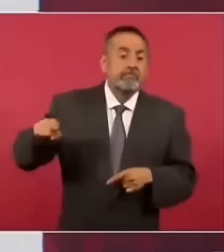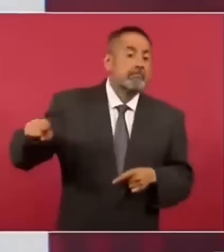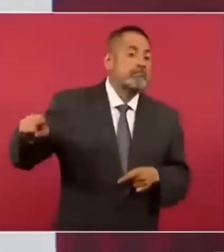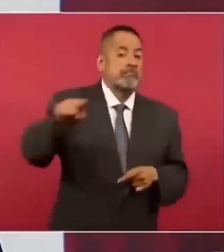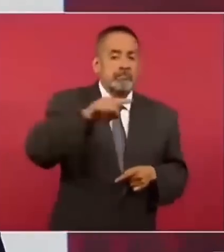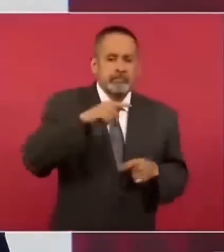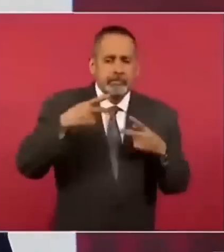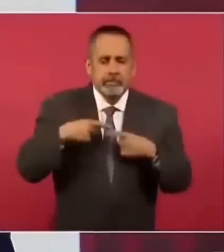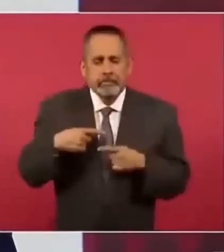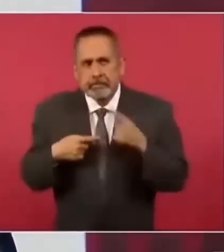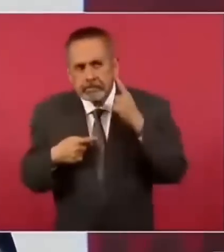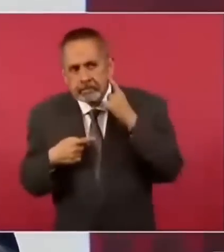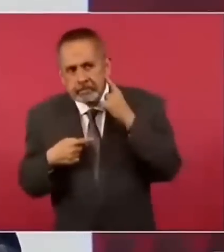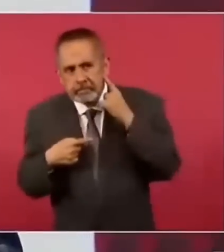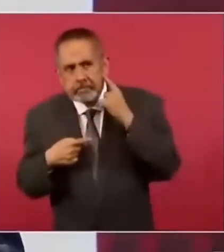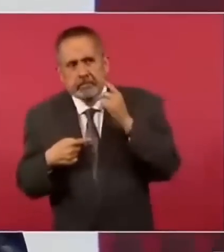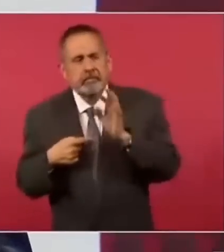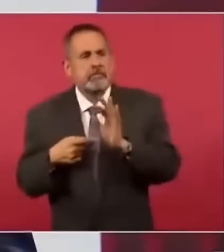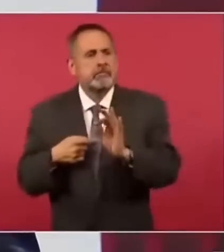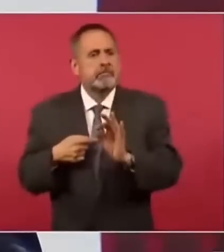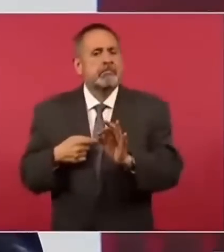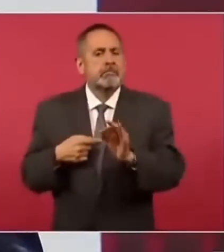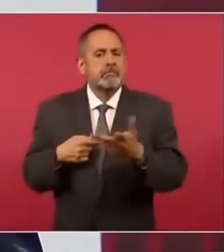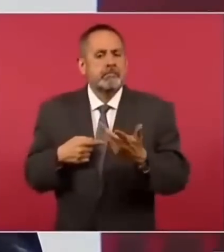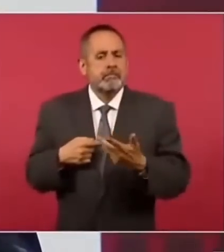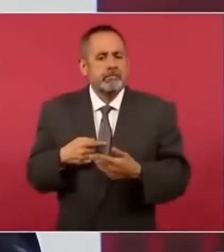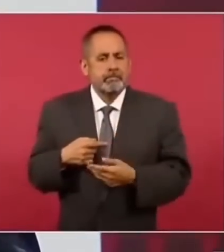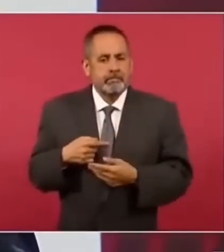no se usara en su contra